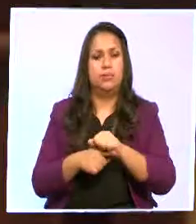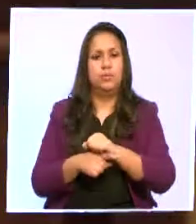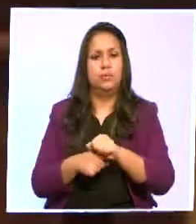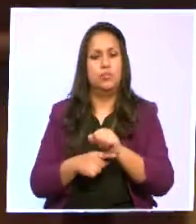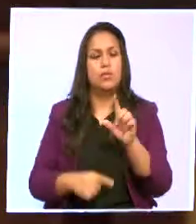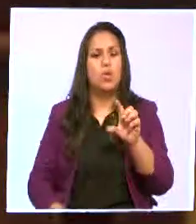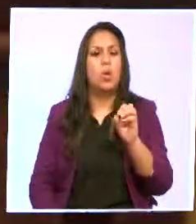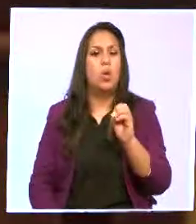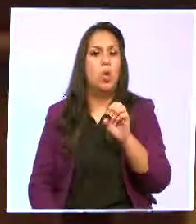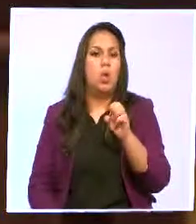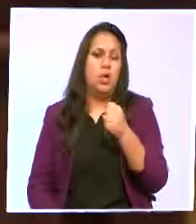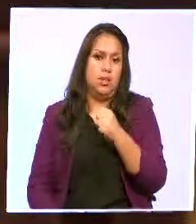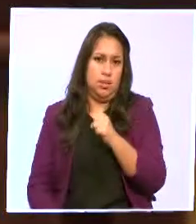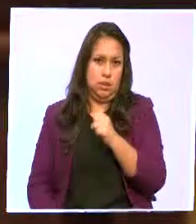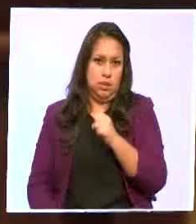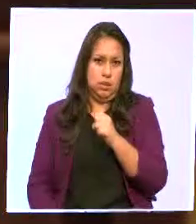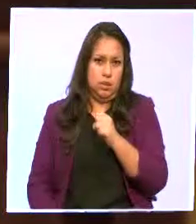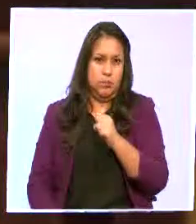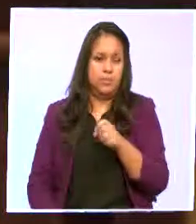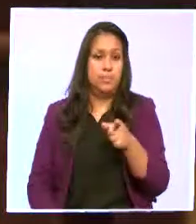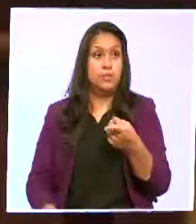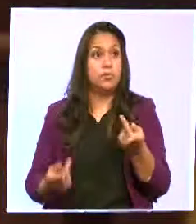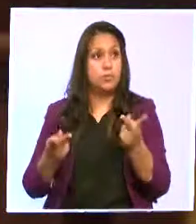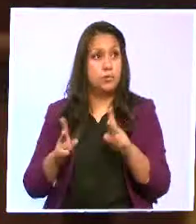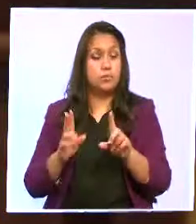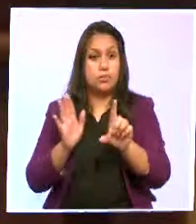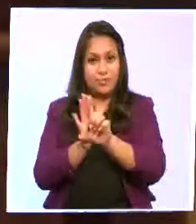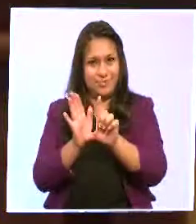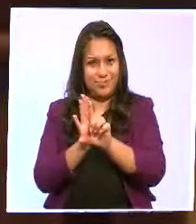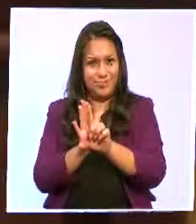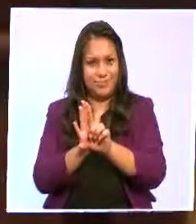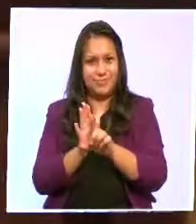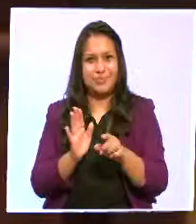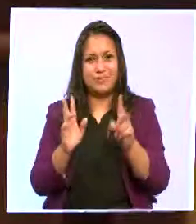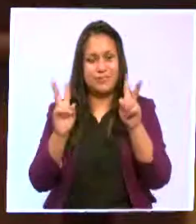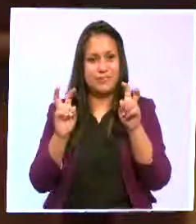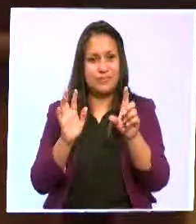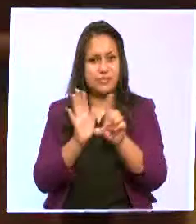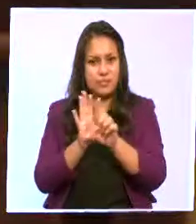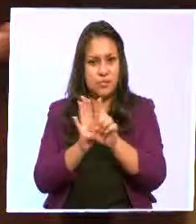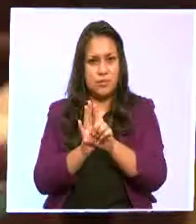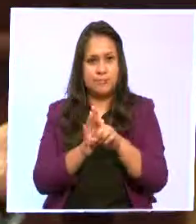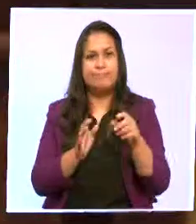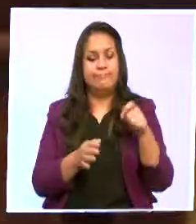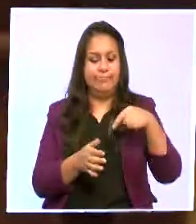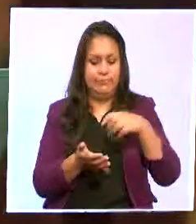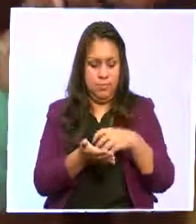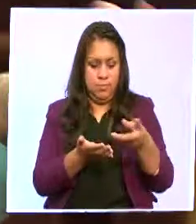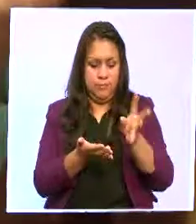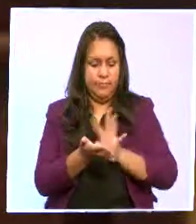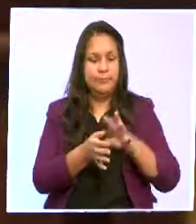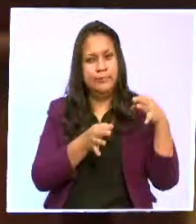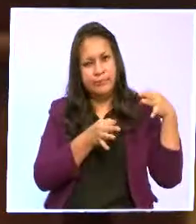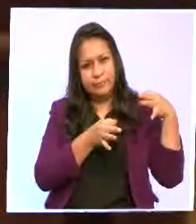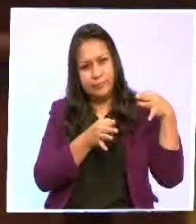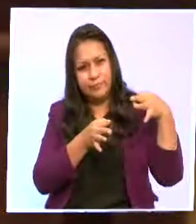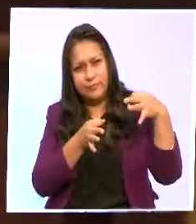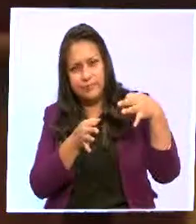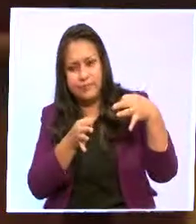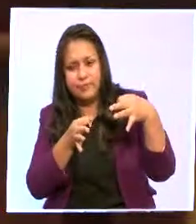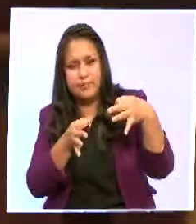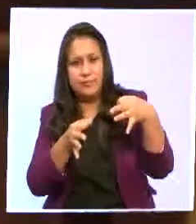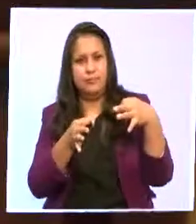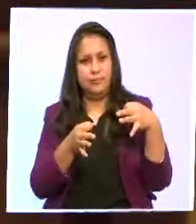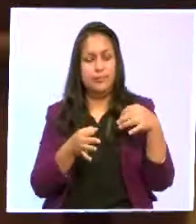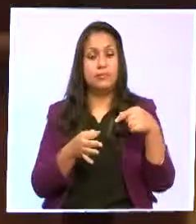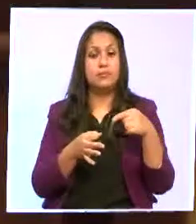cuarto elemento tenemos que reconocer un retraso de la asamblea de este periodo de la anterior y del otro grupo